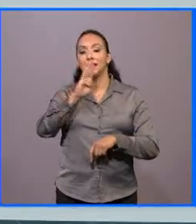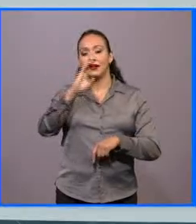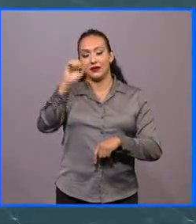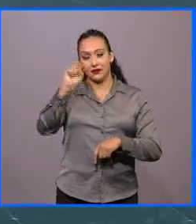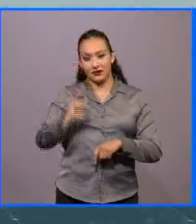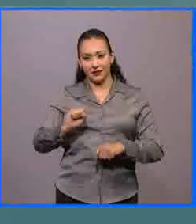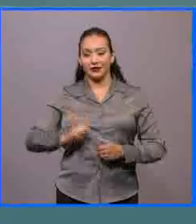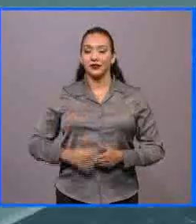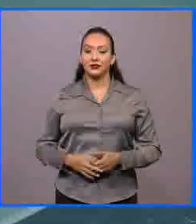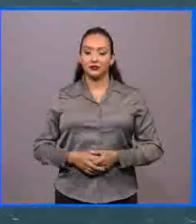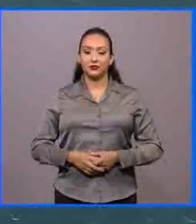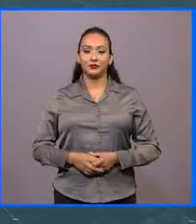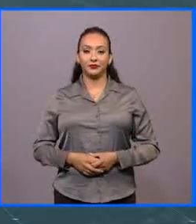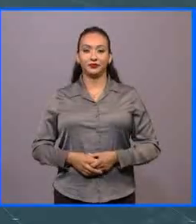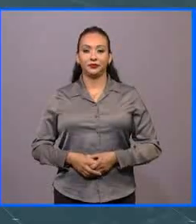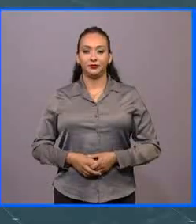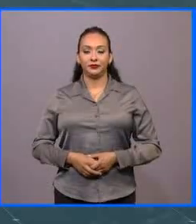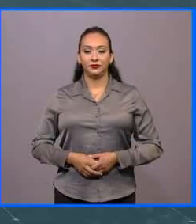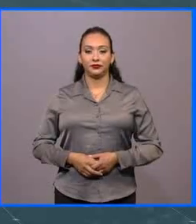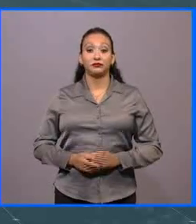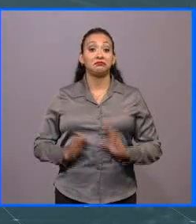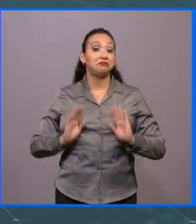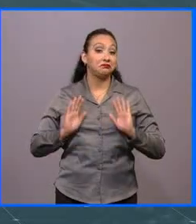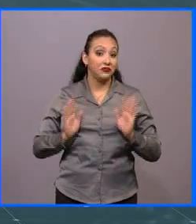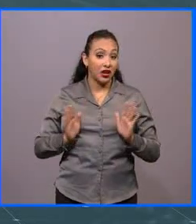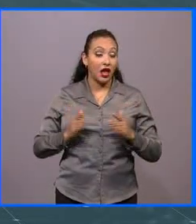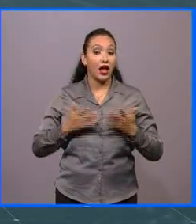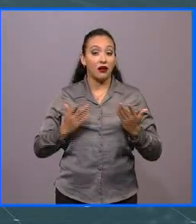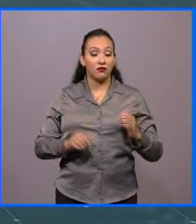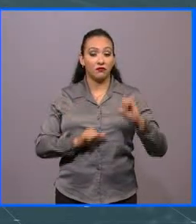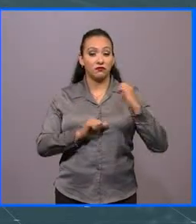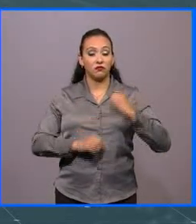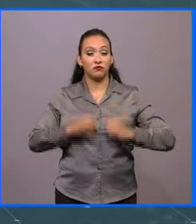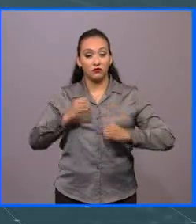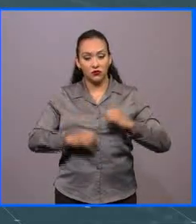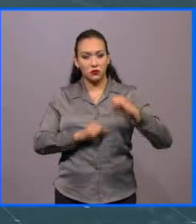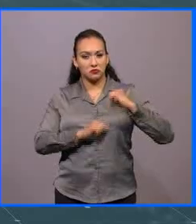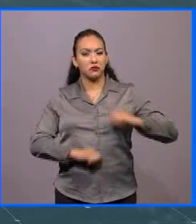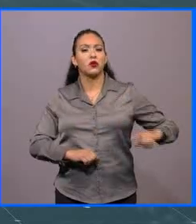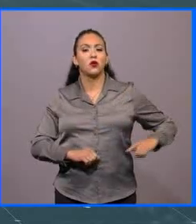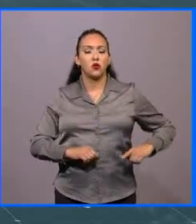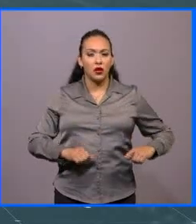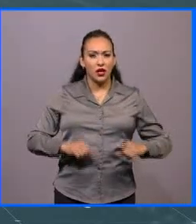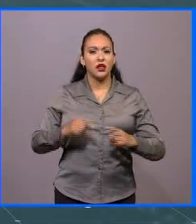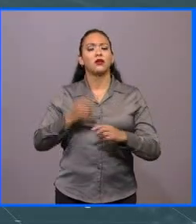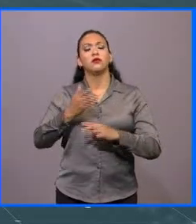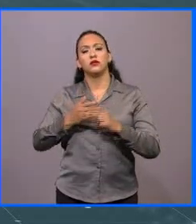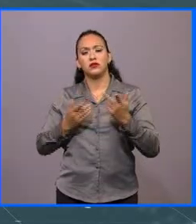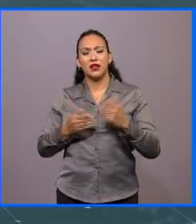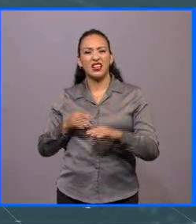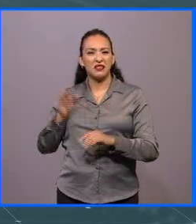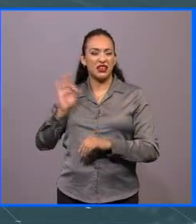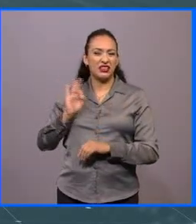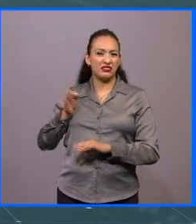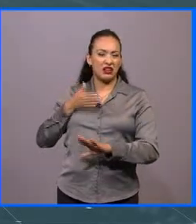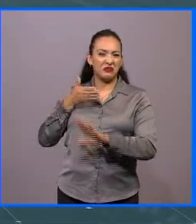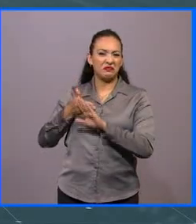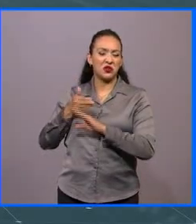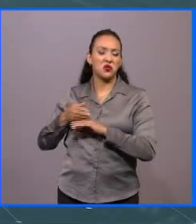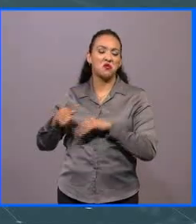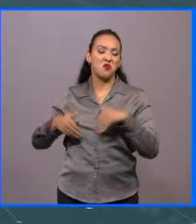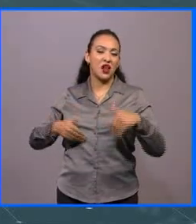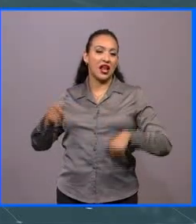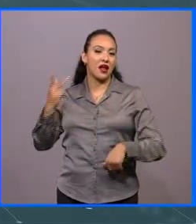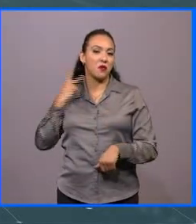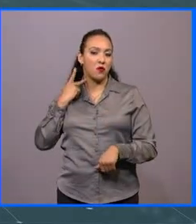Sur. Ya es habitual que los poderes judiciales incomoden al poder político por limitar sus políticas,